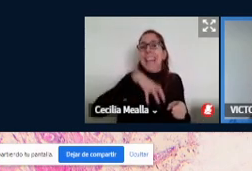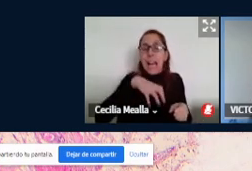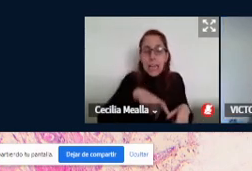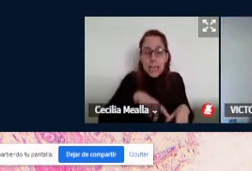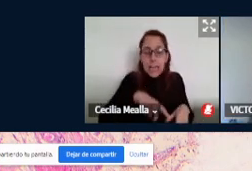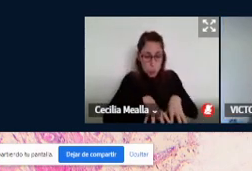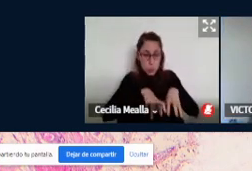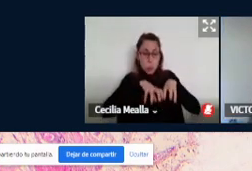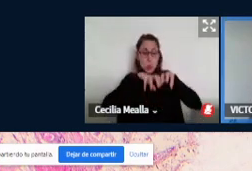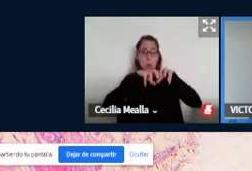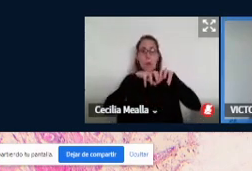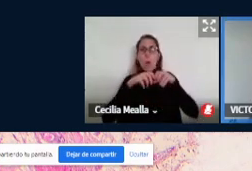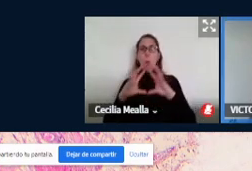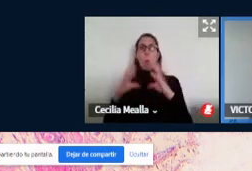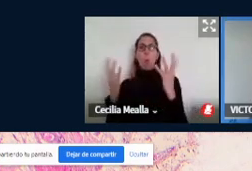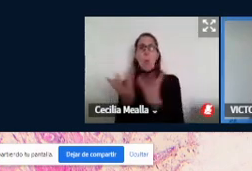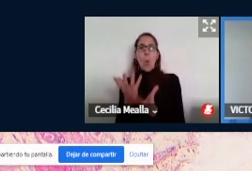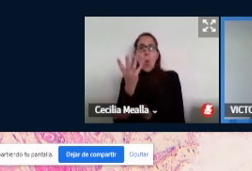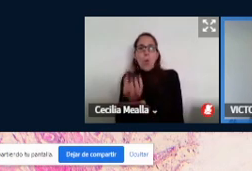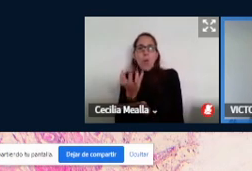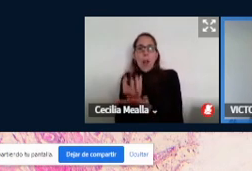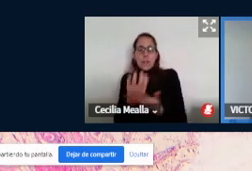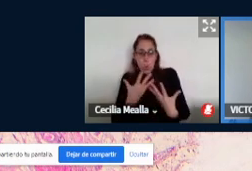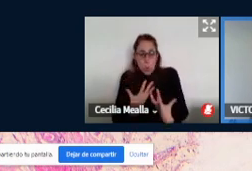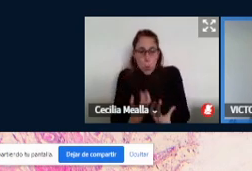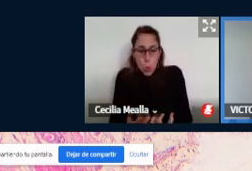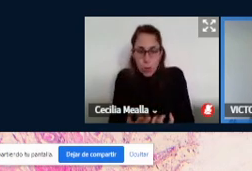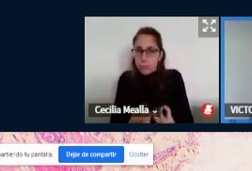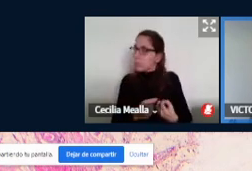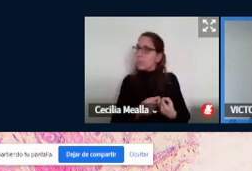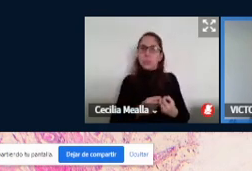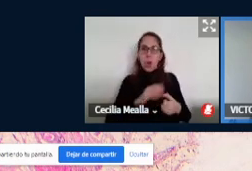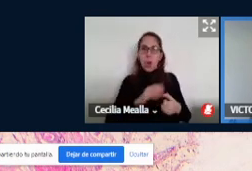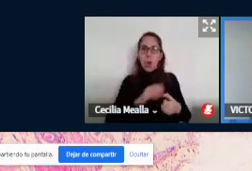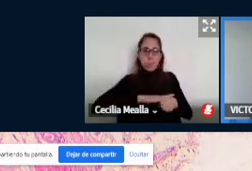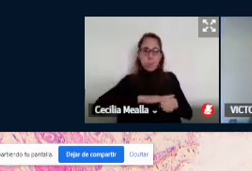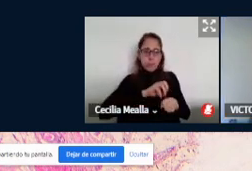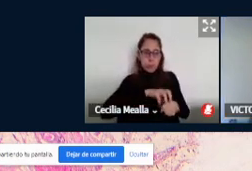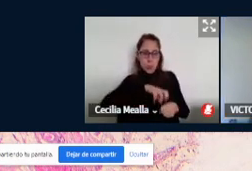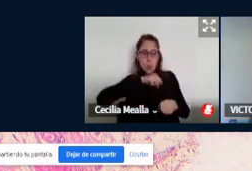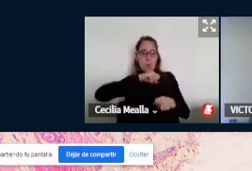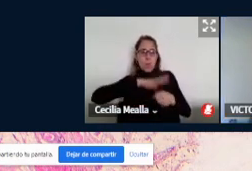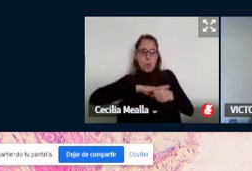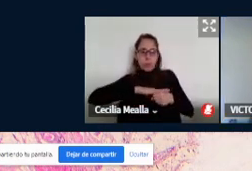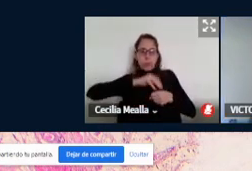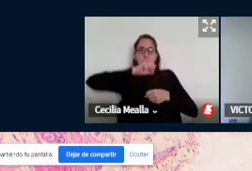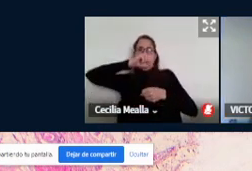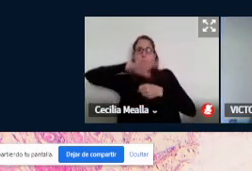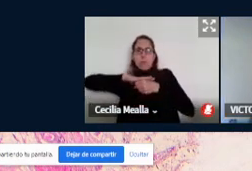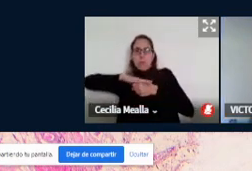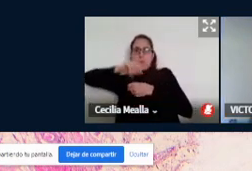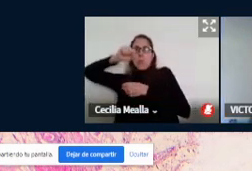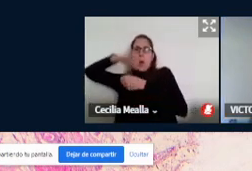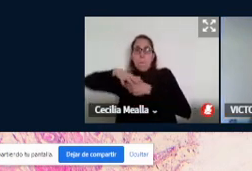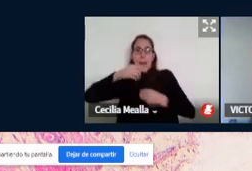válvulas. ¿Se entendió esta diferencia? Mateo pregunta Arteria. si en las extremidades más que